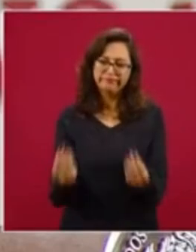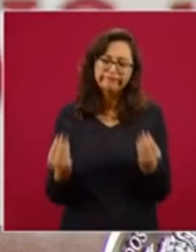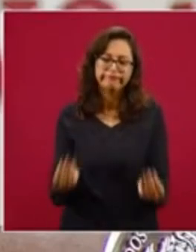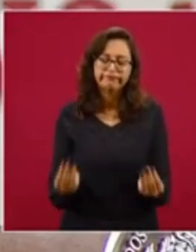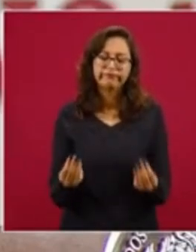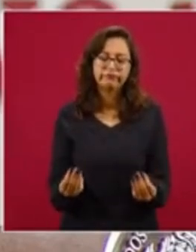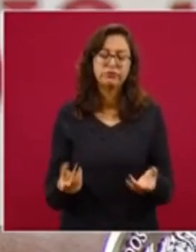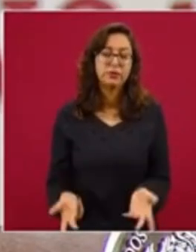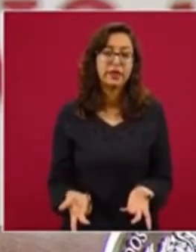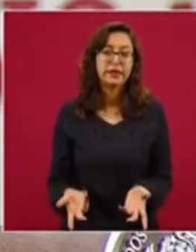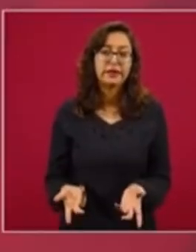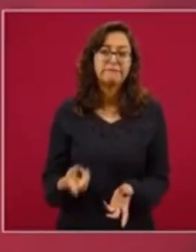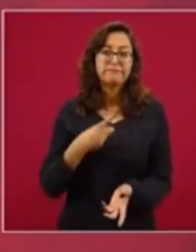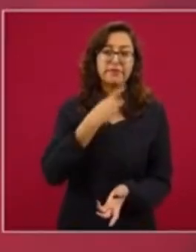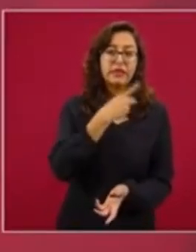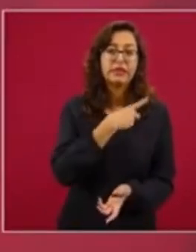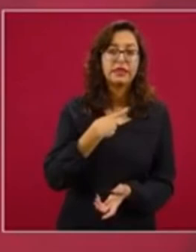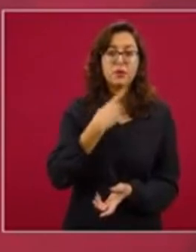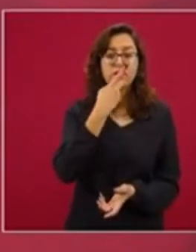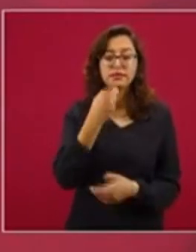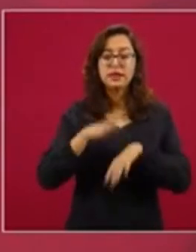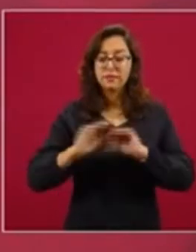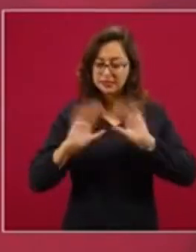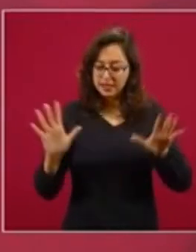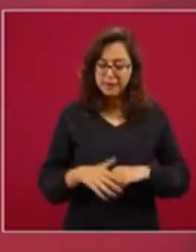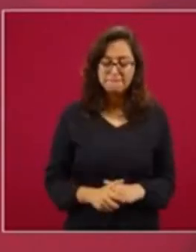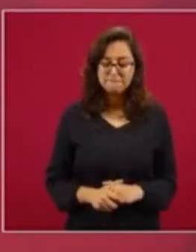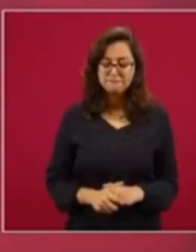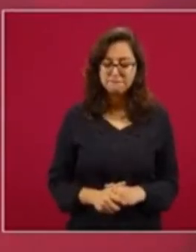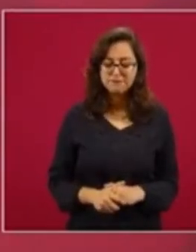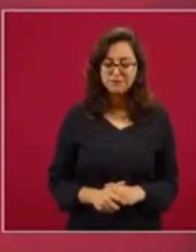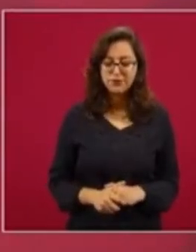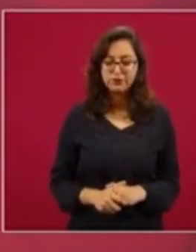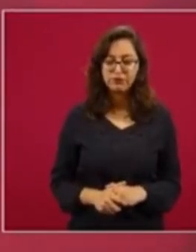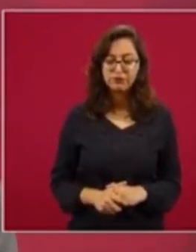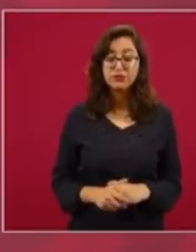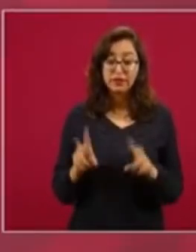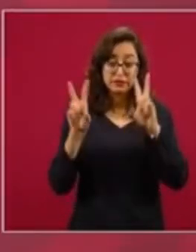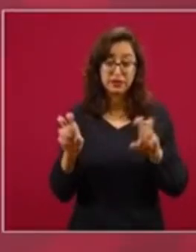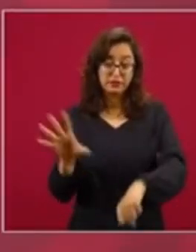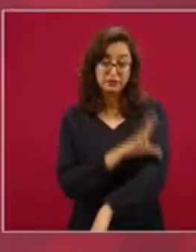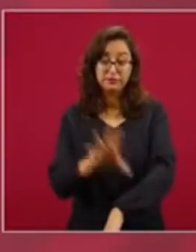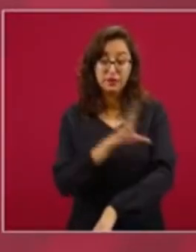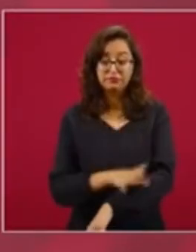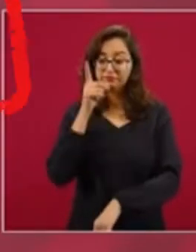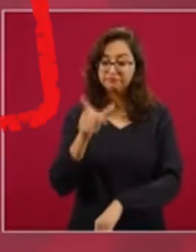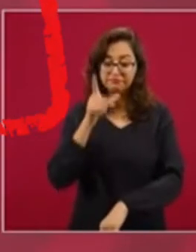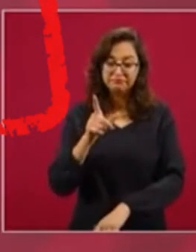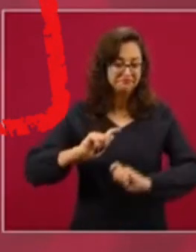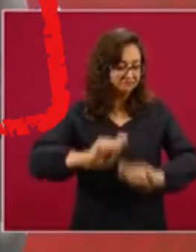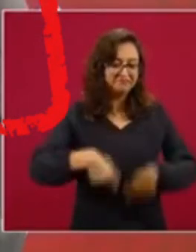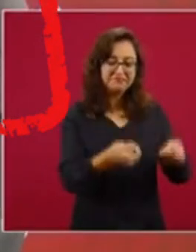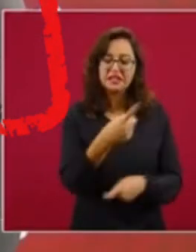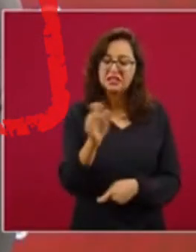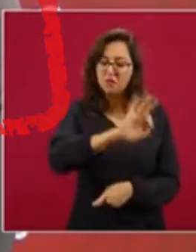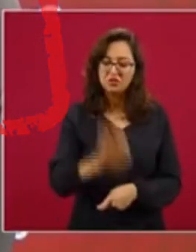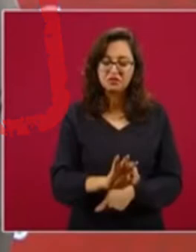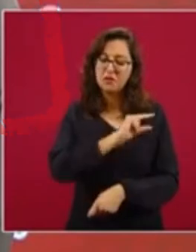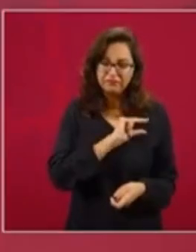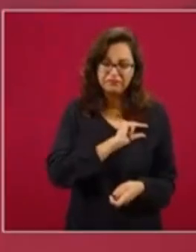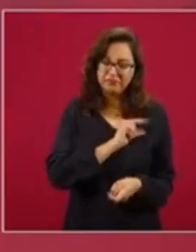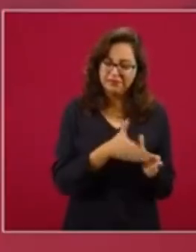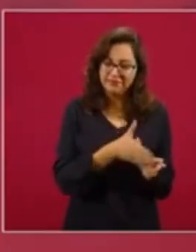para decirlo con claridad, era dejarle el mercado de los energéticos al sector privado, tanto nacional como